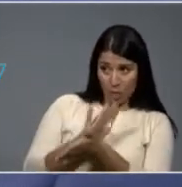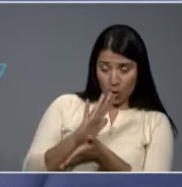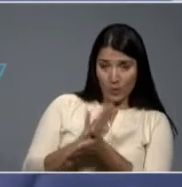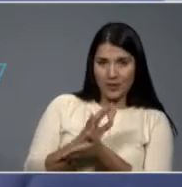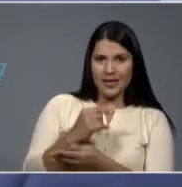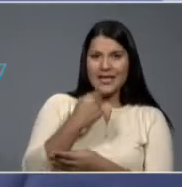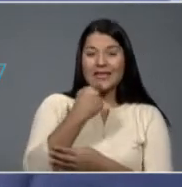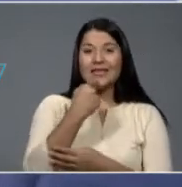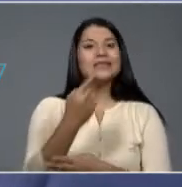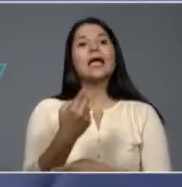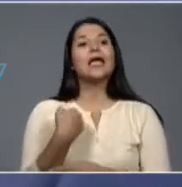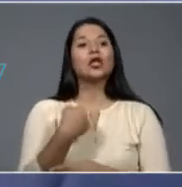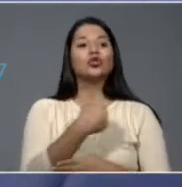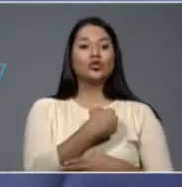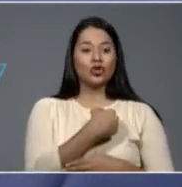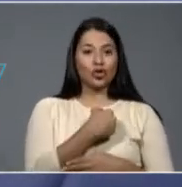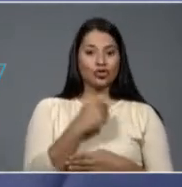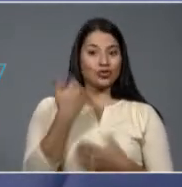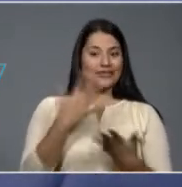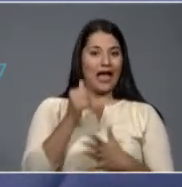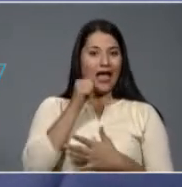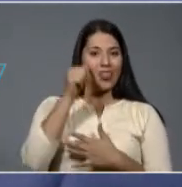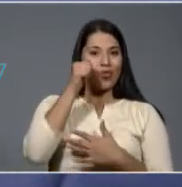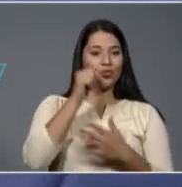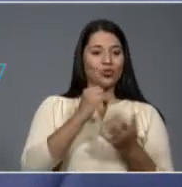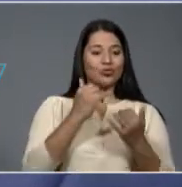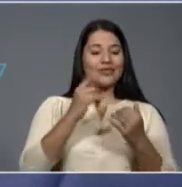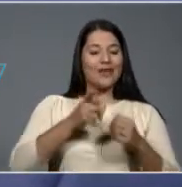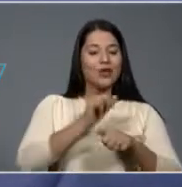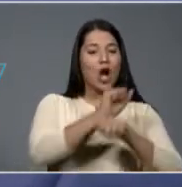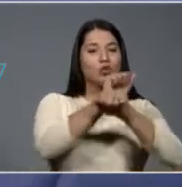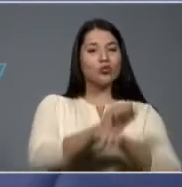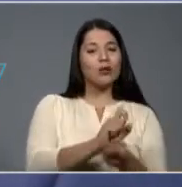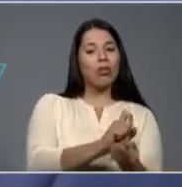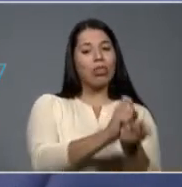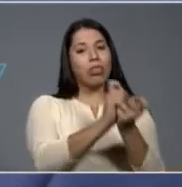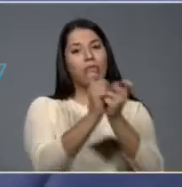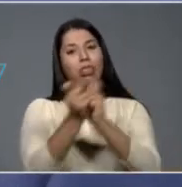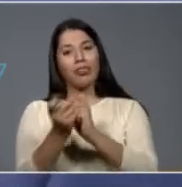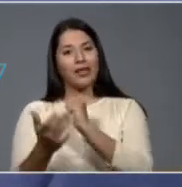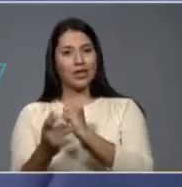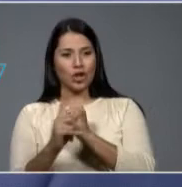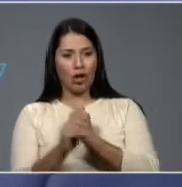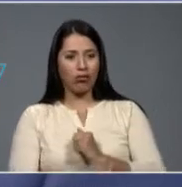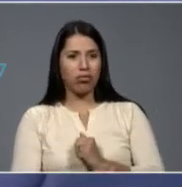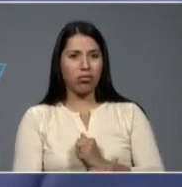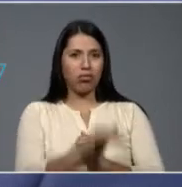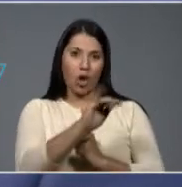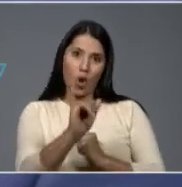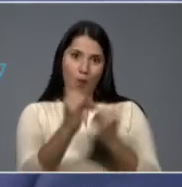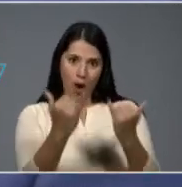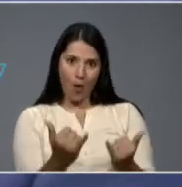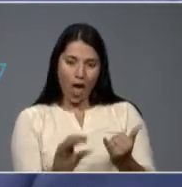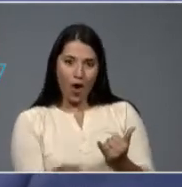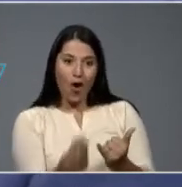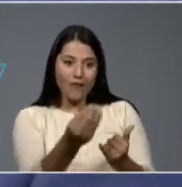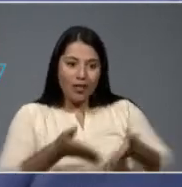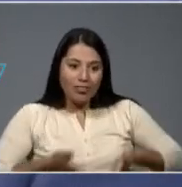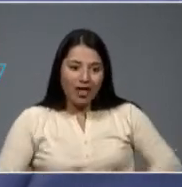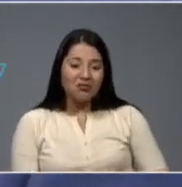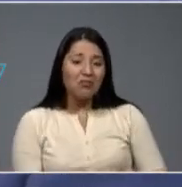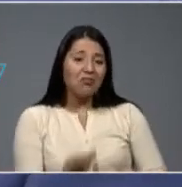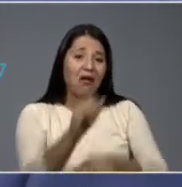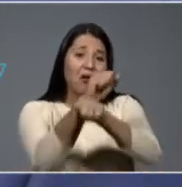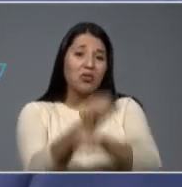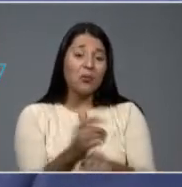somos inmigrantes, ¿verdad? Digitales. Y a mí lo que me causa es un asunto de preocupación sobre